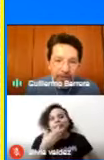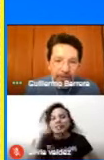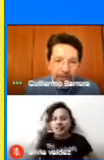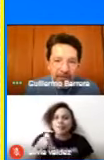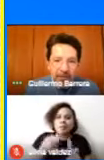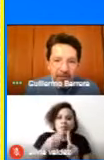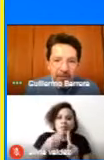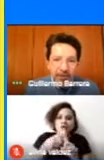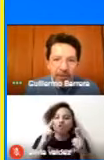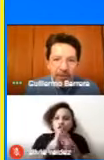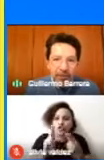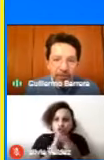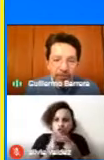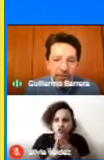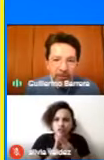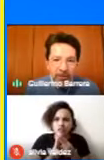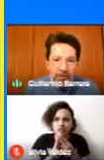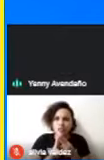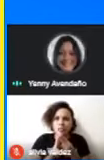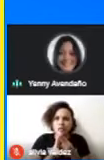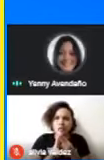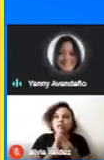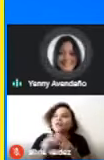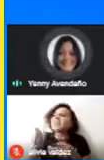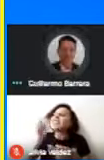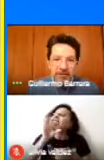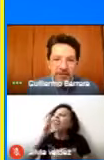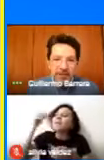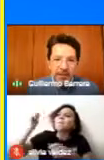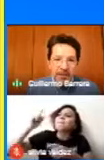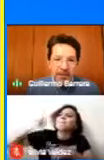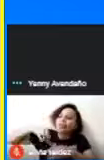conocer sus autoridades locales.